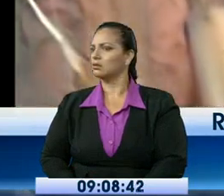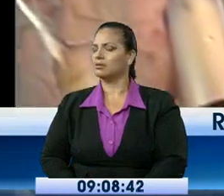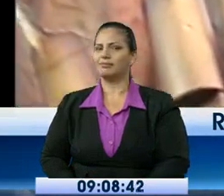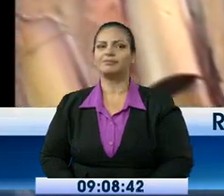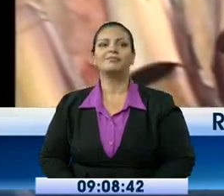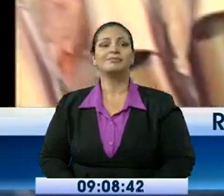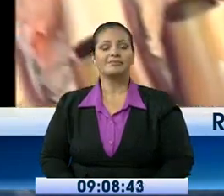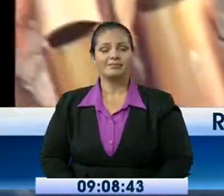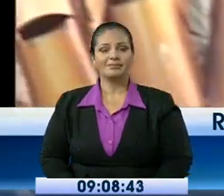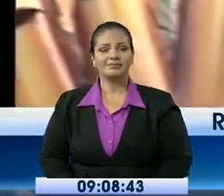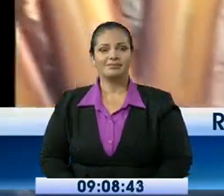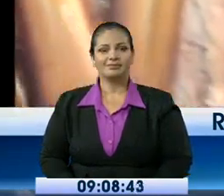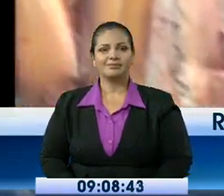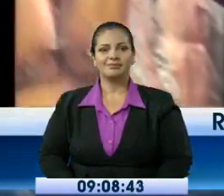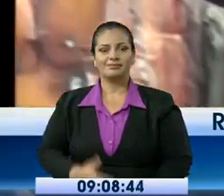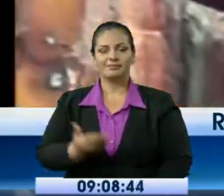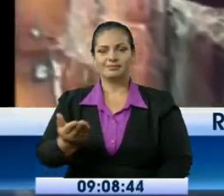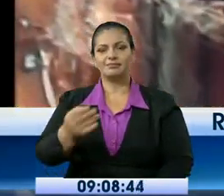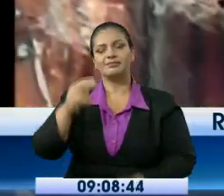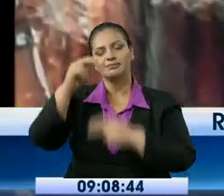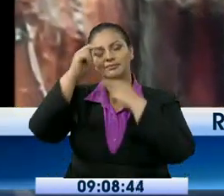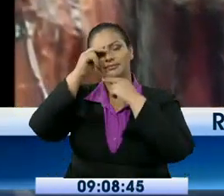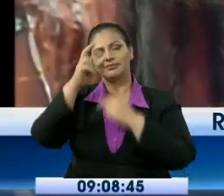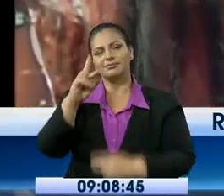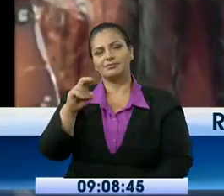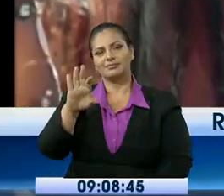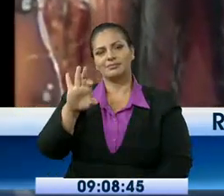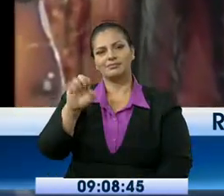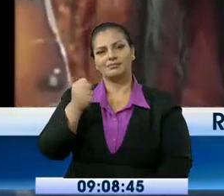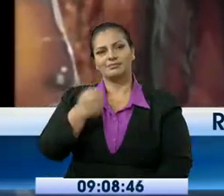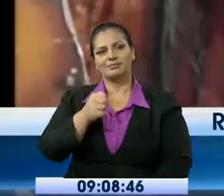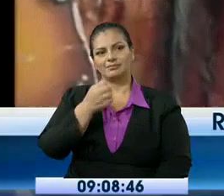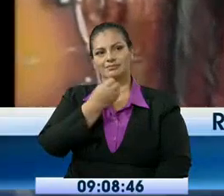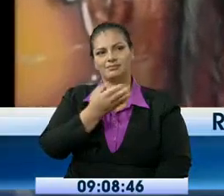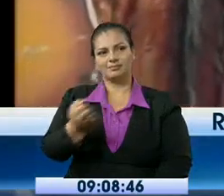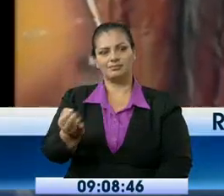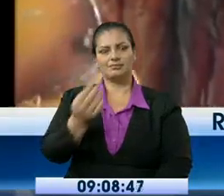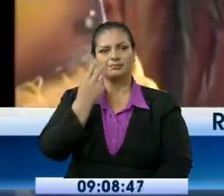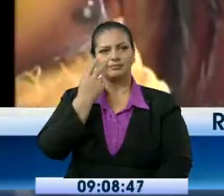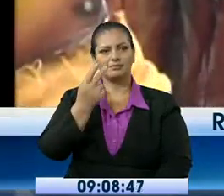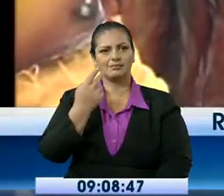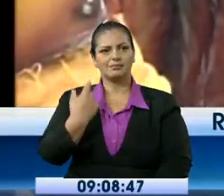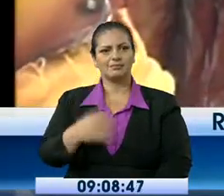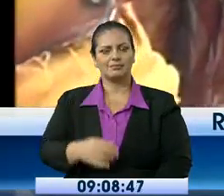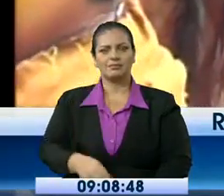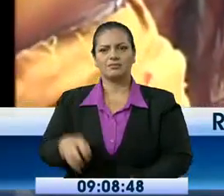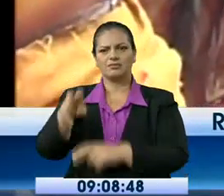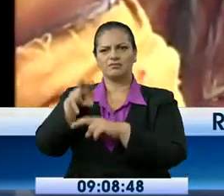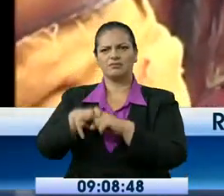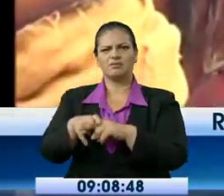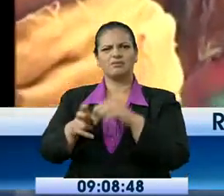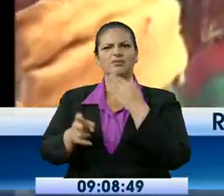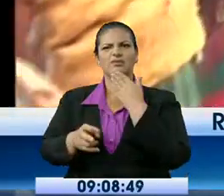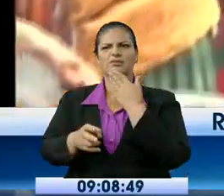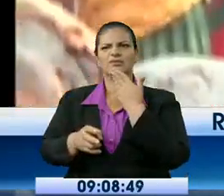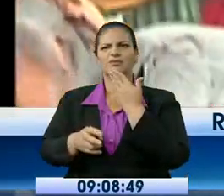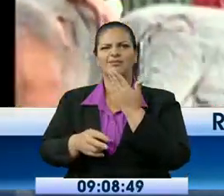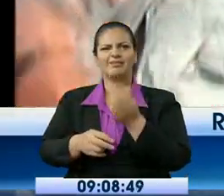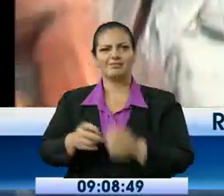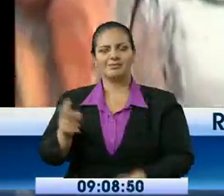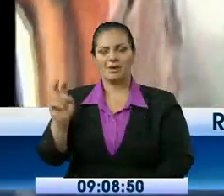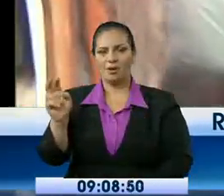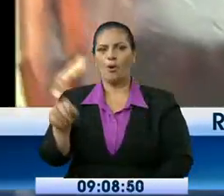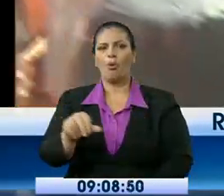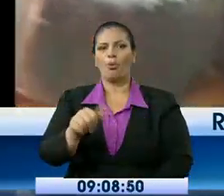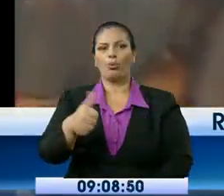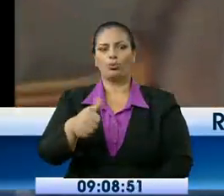de RTS y la noticia. Nosotros vemos incluso también la forma como se encuentra sentado. Y por acá me interesa bastante movernos por